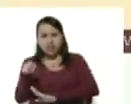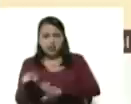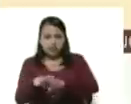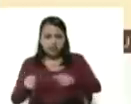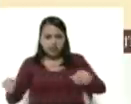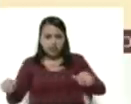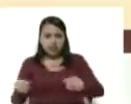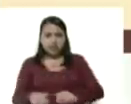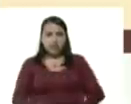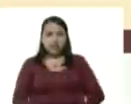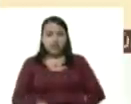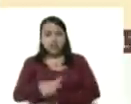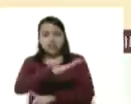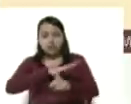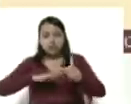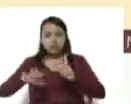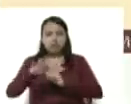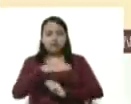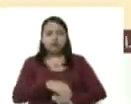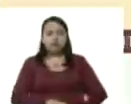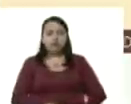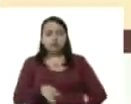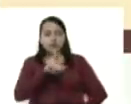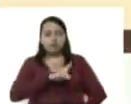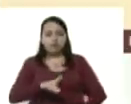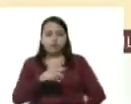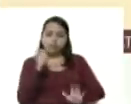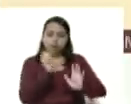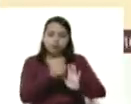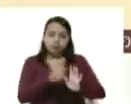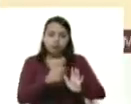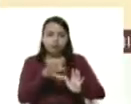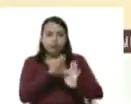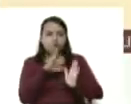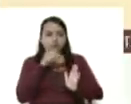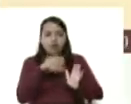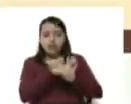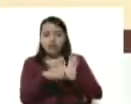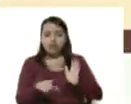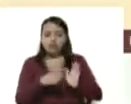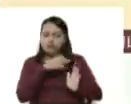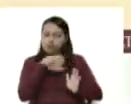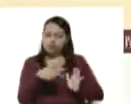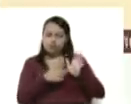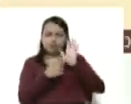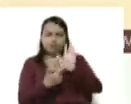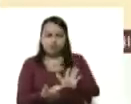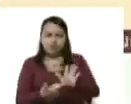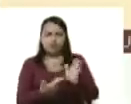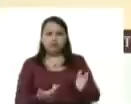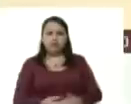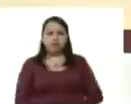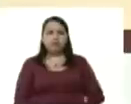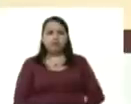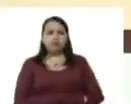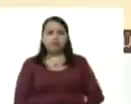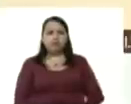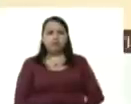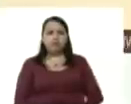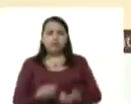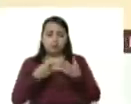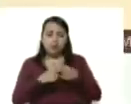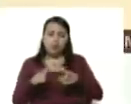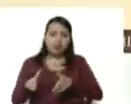territorio, del ambiente, a través de la minería ilegal. Nosotros mostramos evidencias de eso. Y sin embargo, el camino